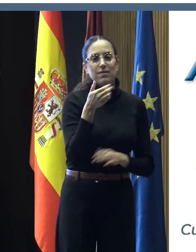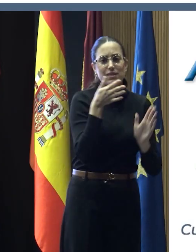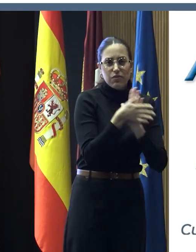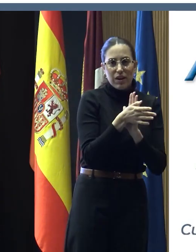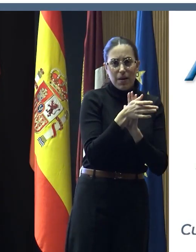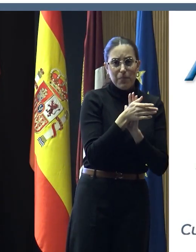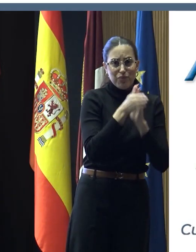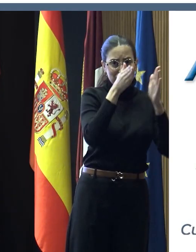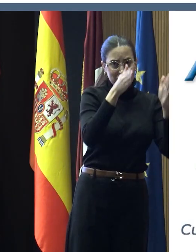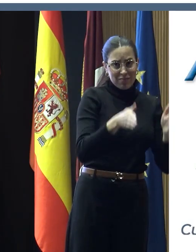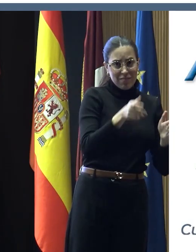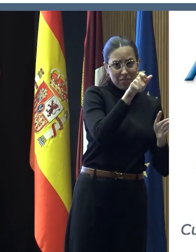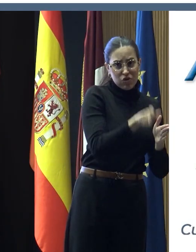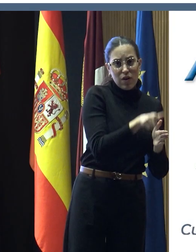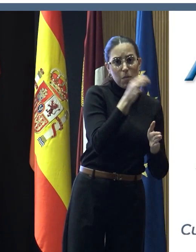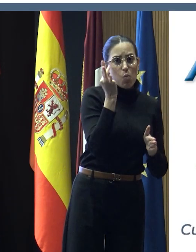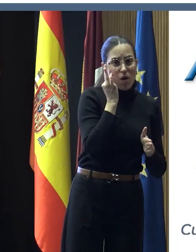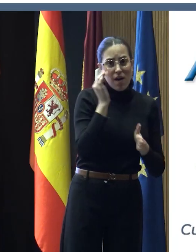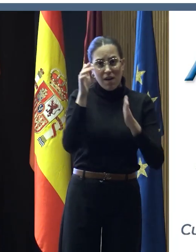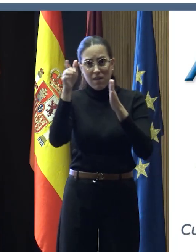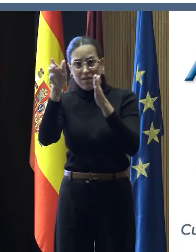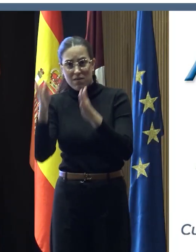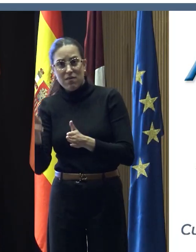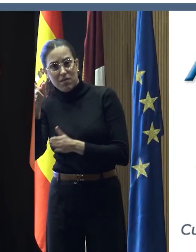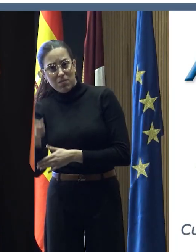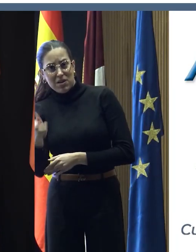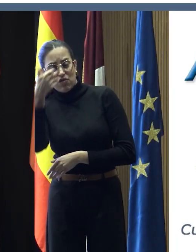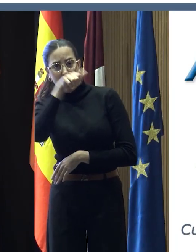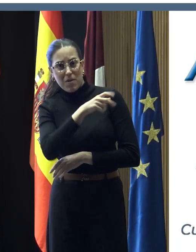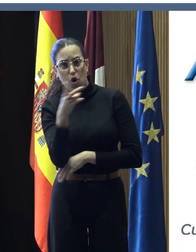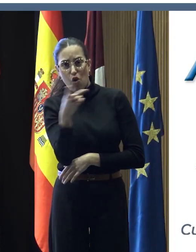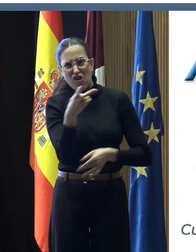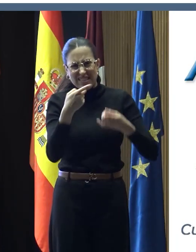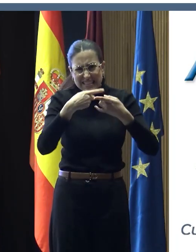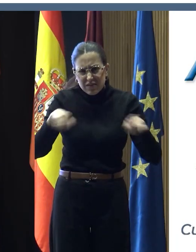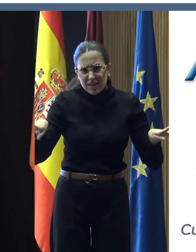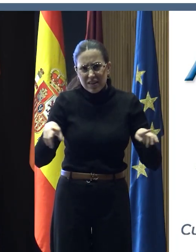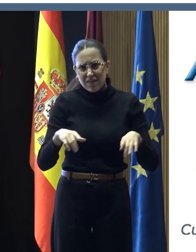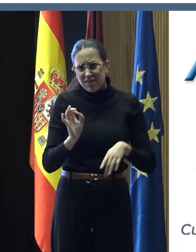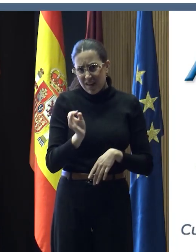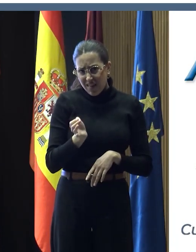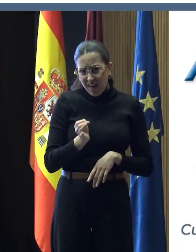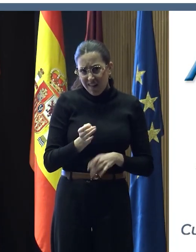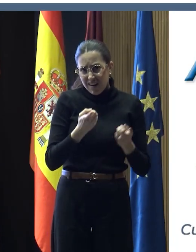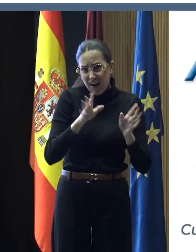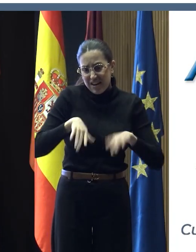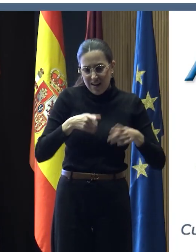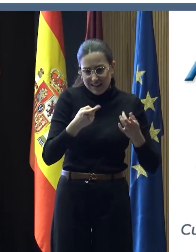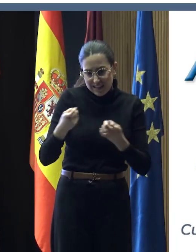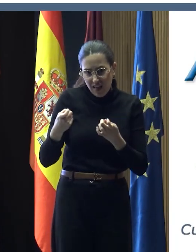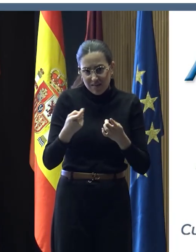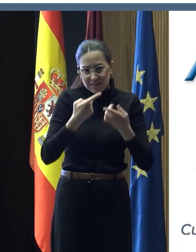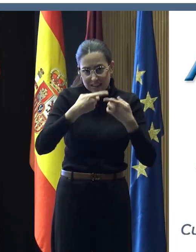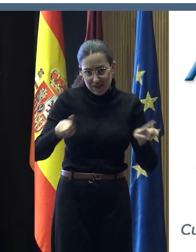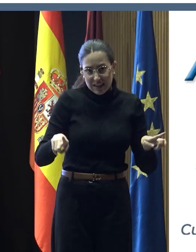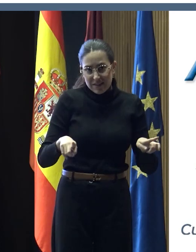necesidades y el hombre tiene otras totalmente distintas. Entonces creo que es mucho más fácil de lo que se estudia. Perdón. Sí.